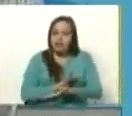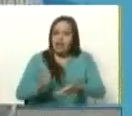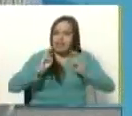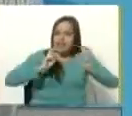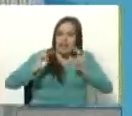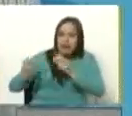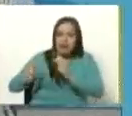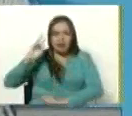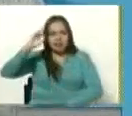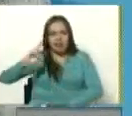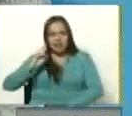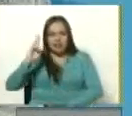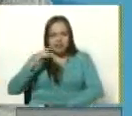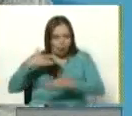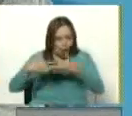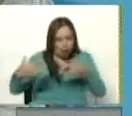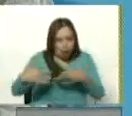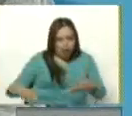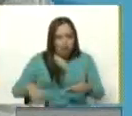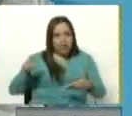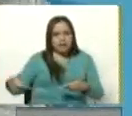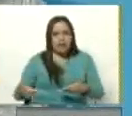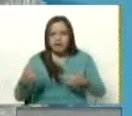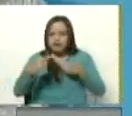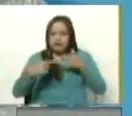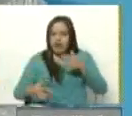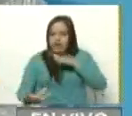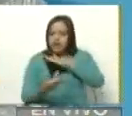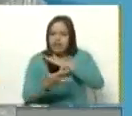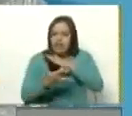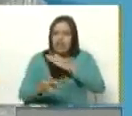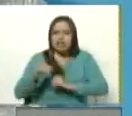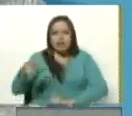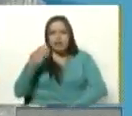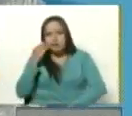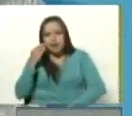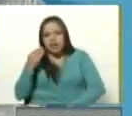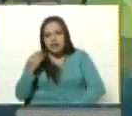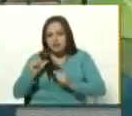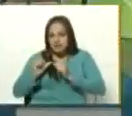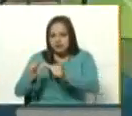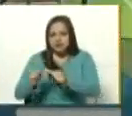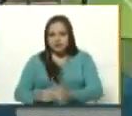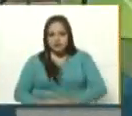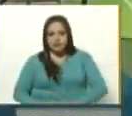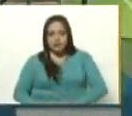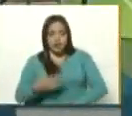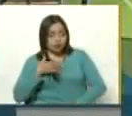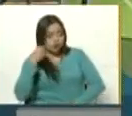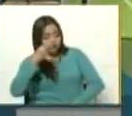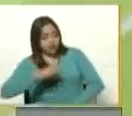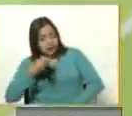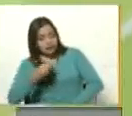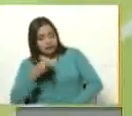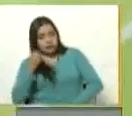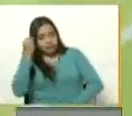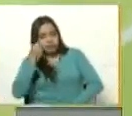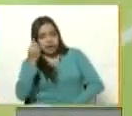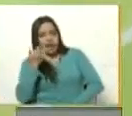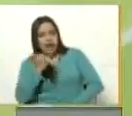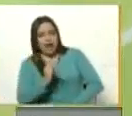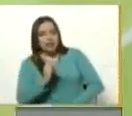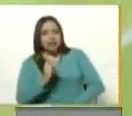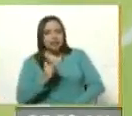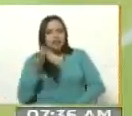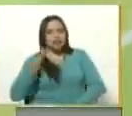y sobre todo también en el mantenimiento de las experiencias. Sabes que yo he creído que existe una gran deuda con la